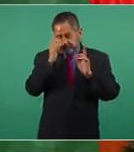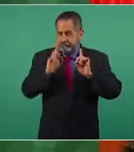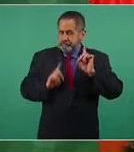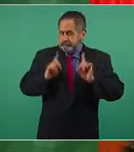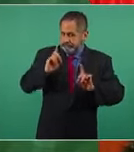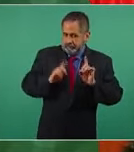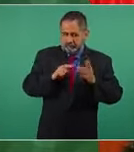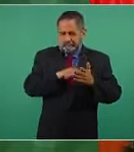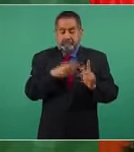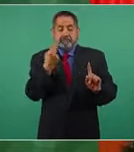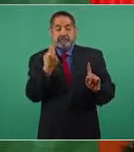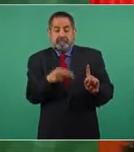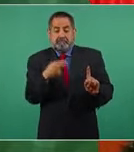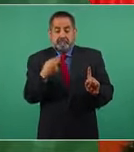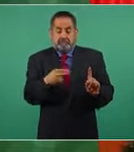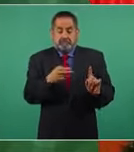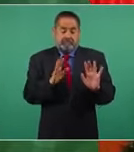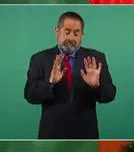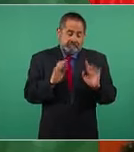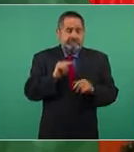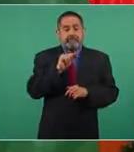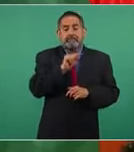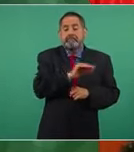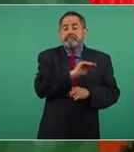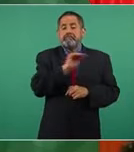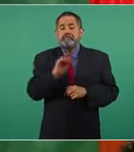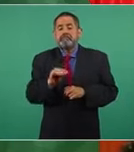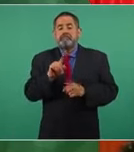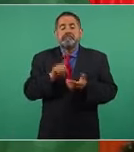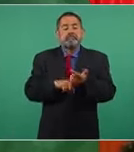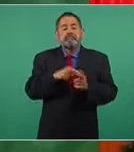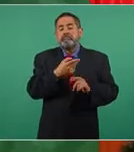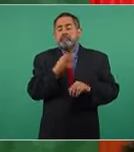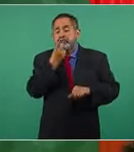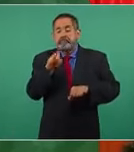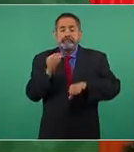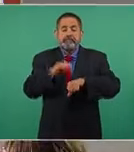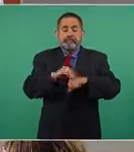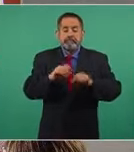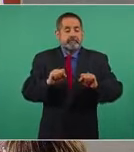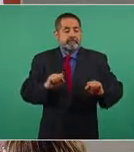pero que puso un